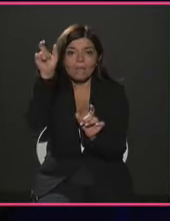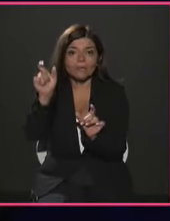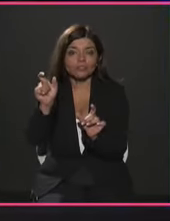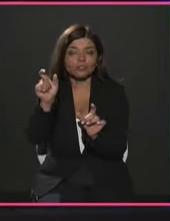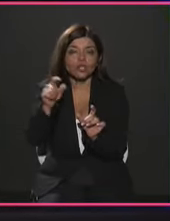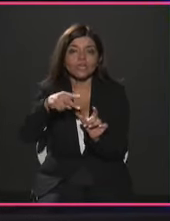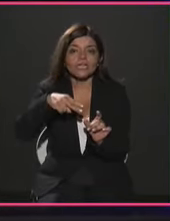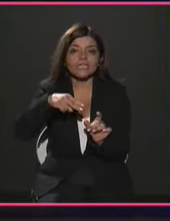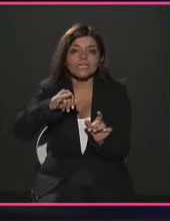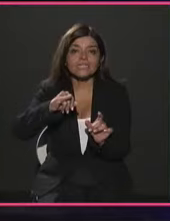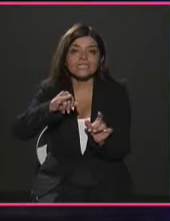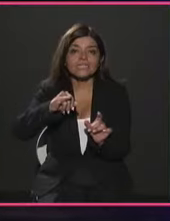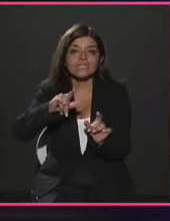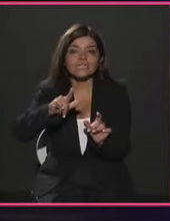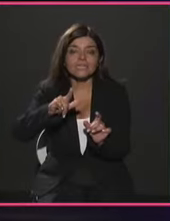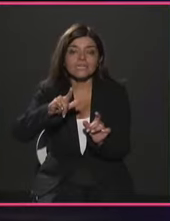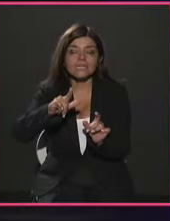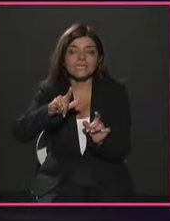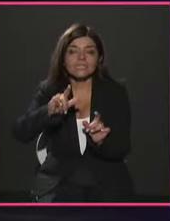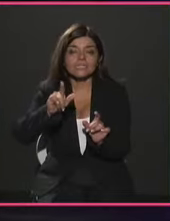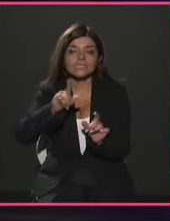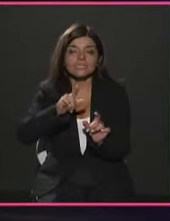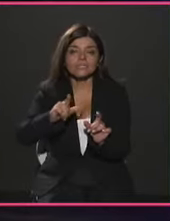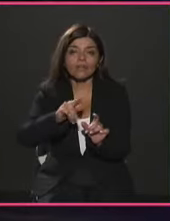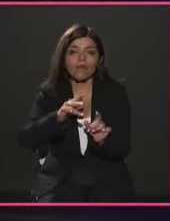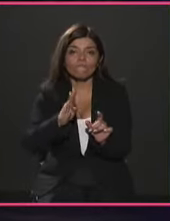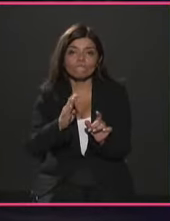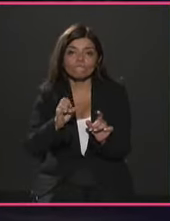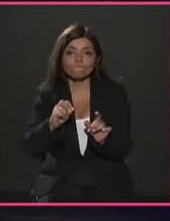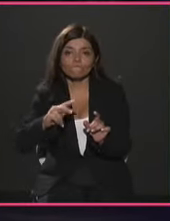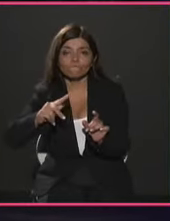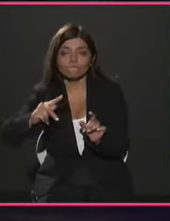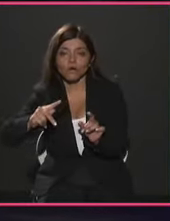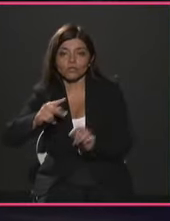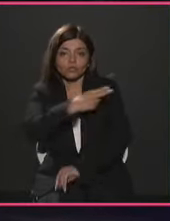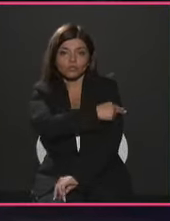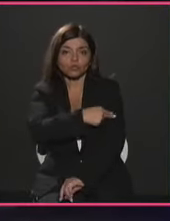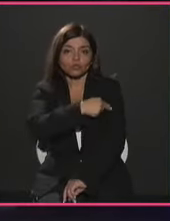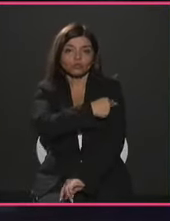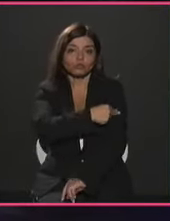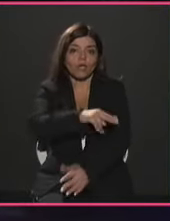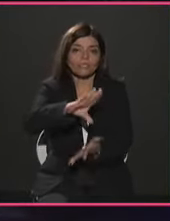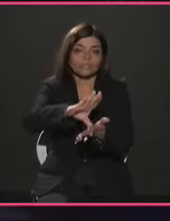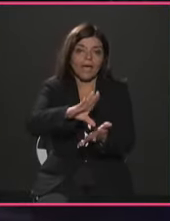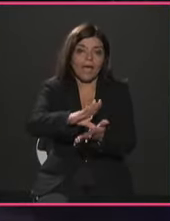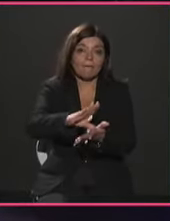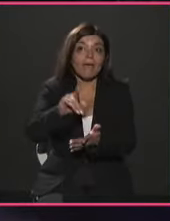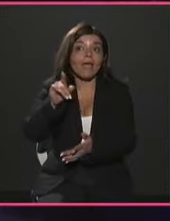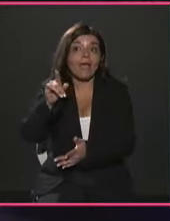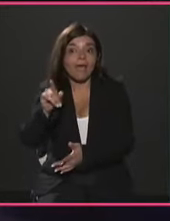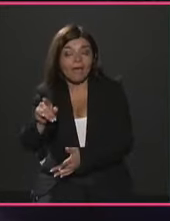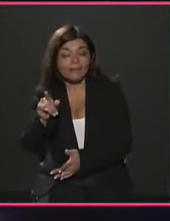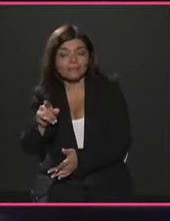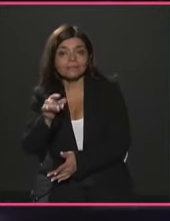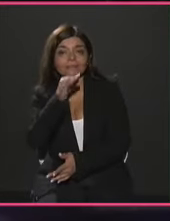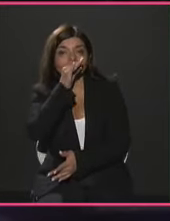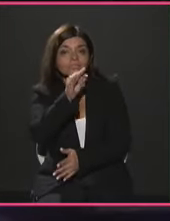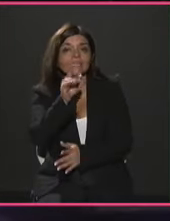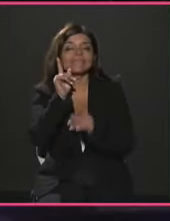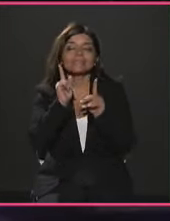nuclear nsb suo supuestamente dijo que siempre es difícil proteger a las cosas especialmente